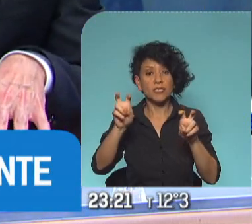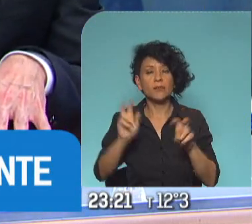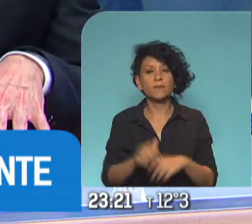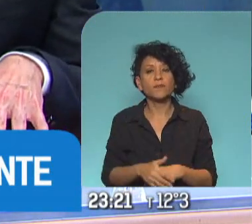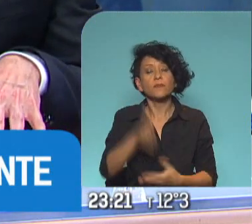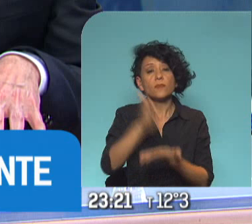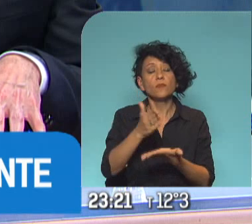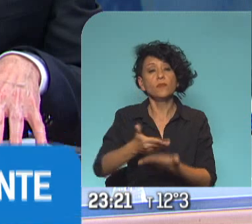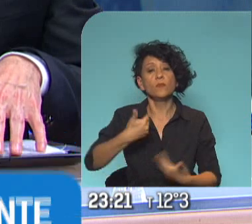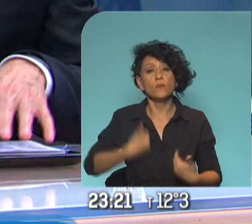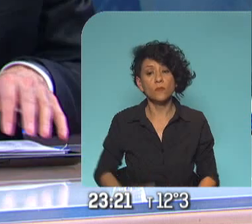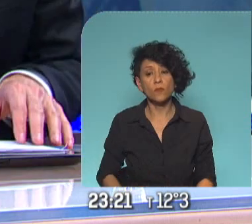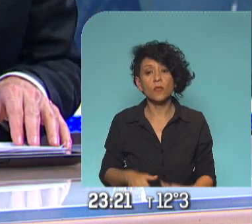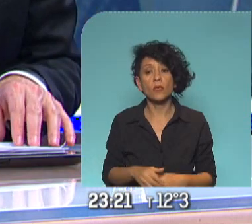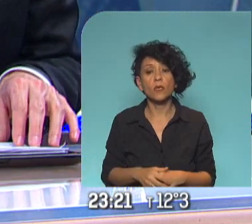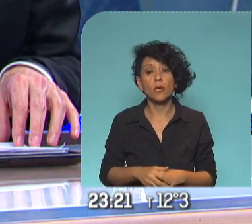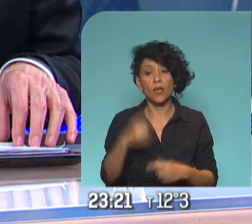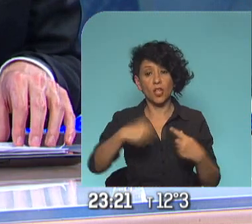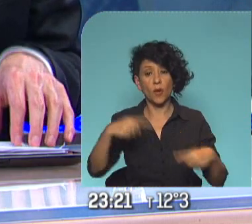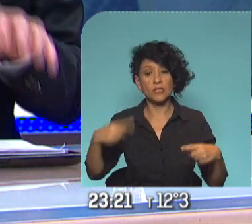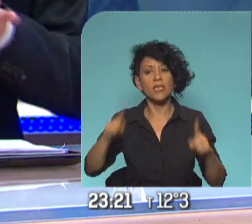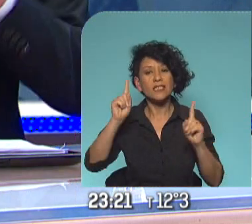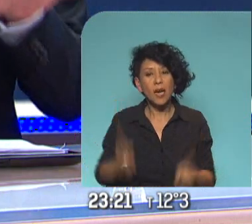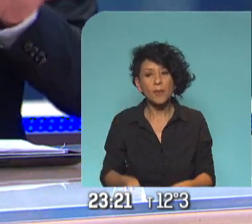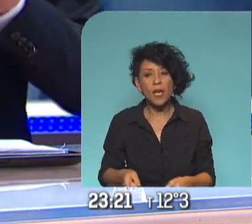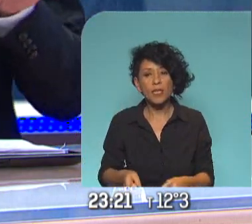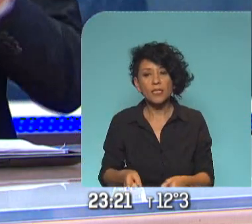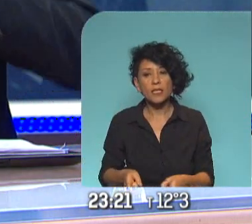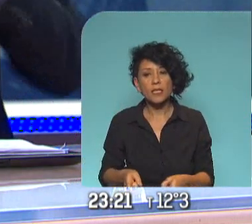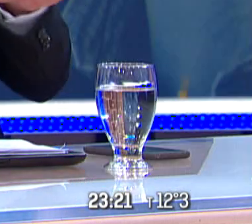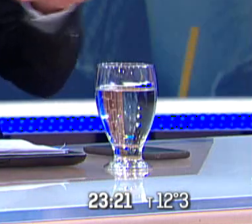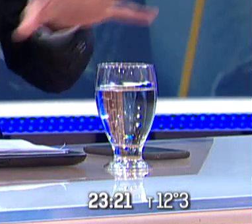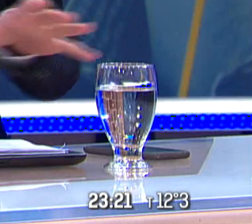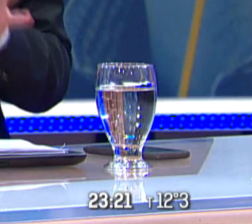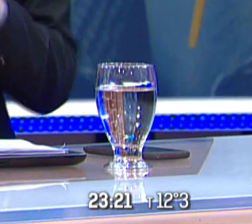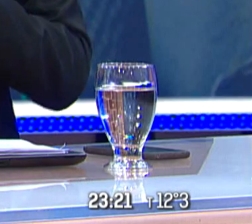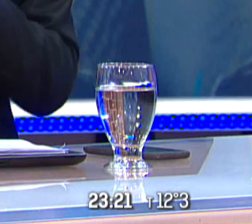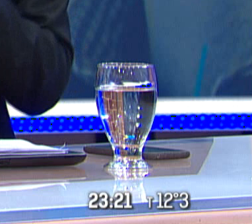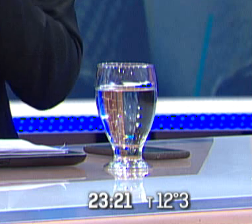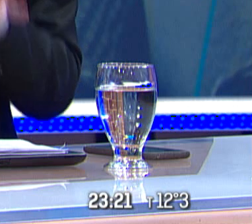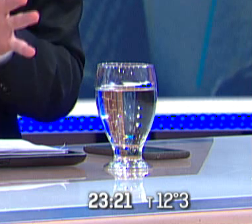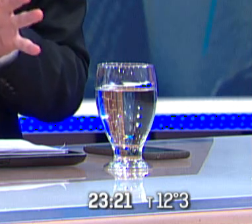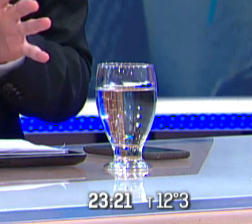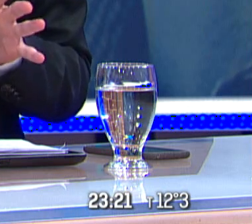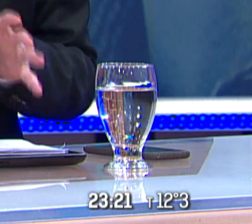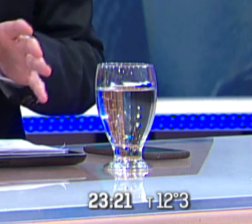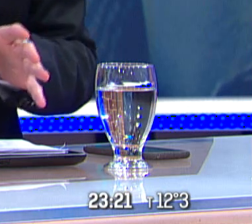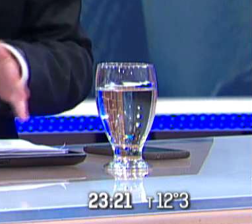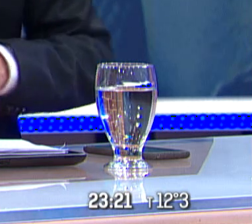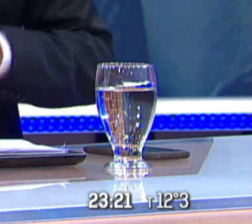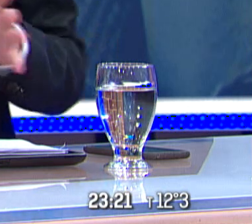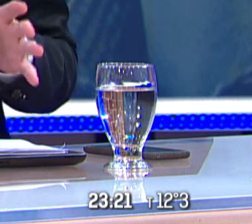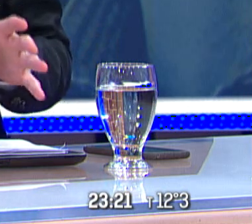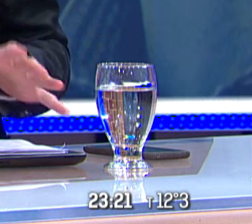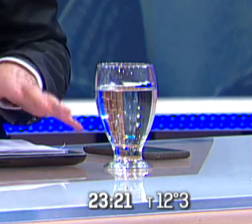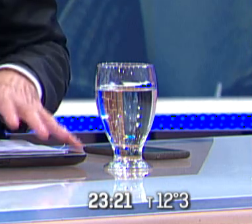la diversidad y también entre esos, dentro de ese paquete de temas que de hecho se habló del aborto.